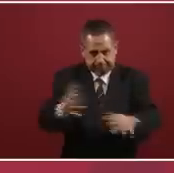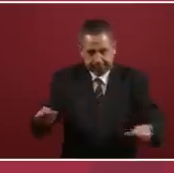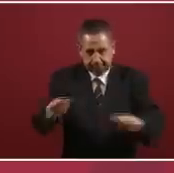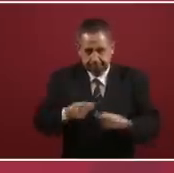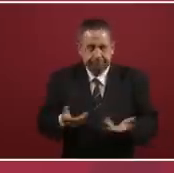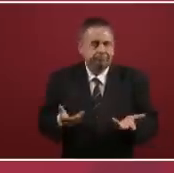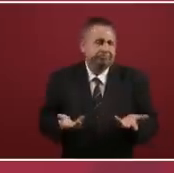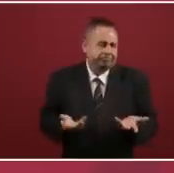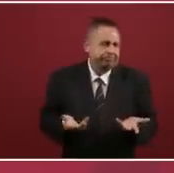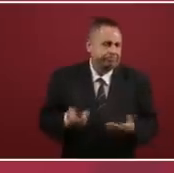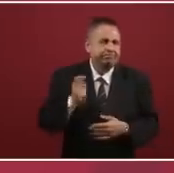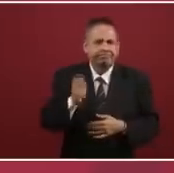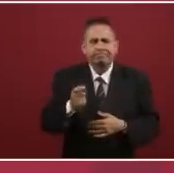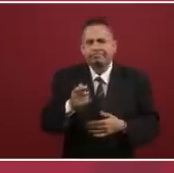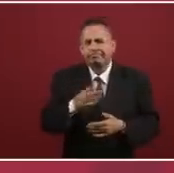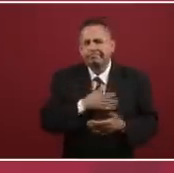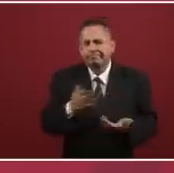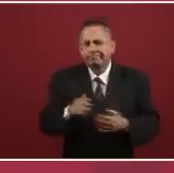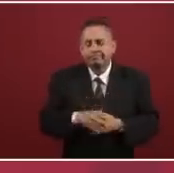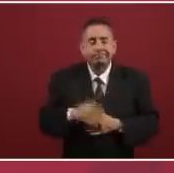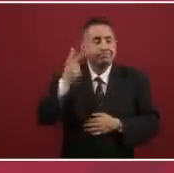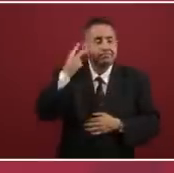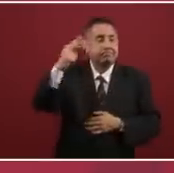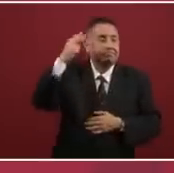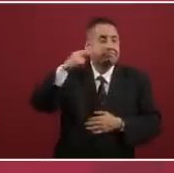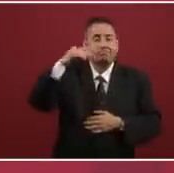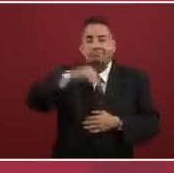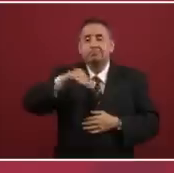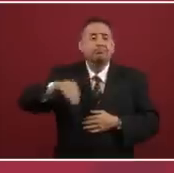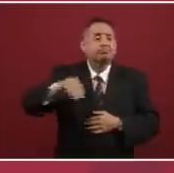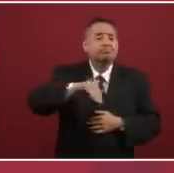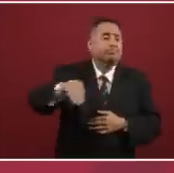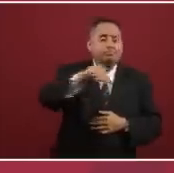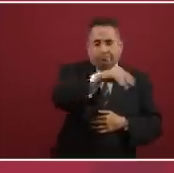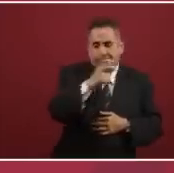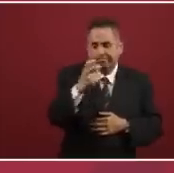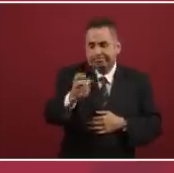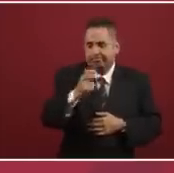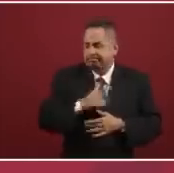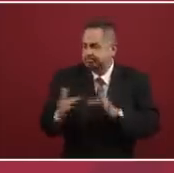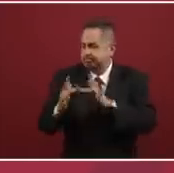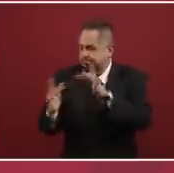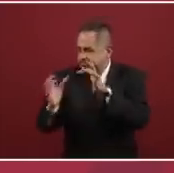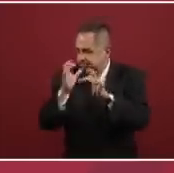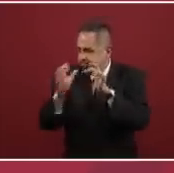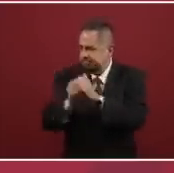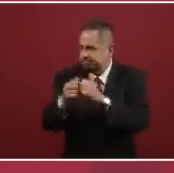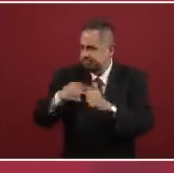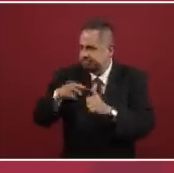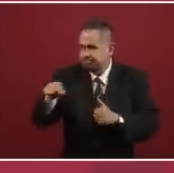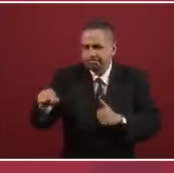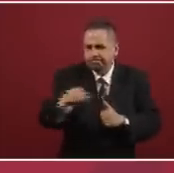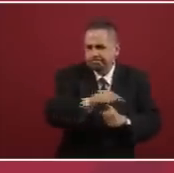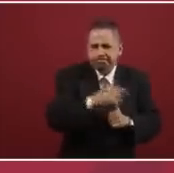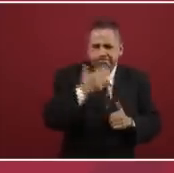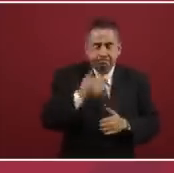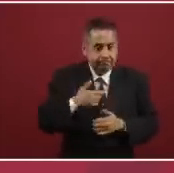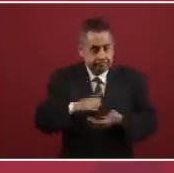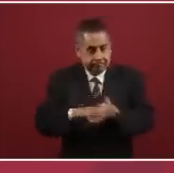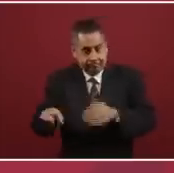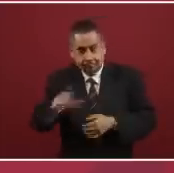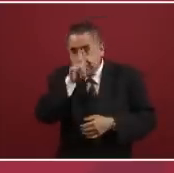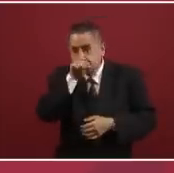es lo bueno de las giras y de la comunicación con la gente. Esto del pollo…